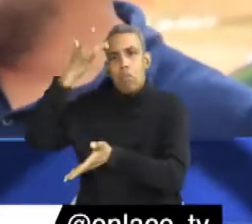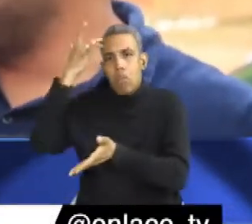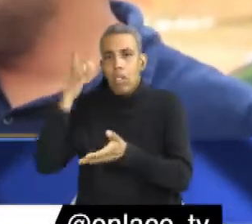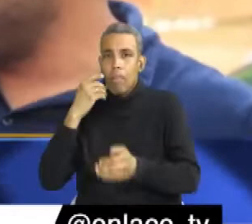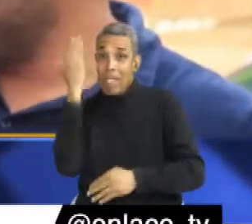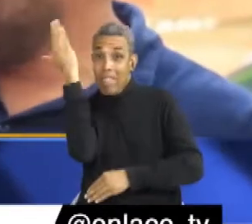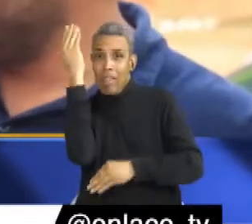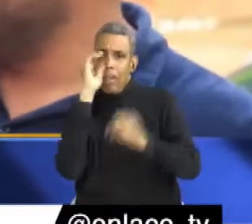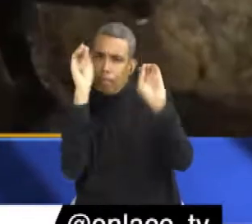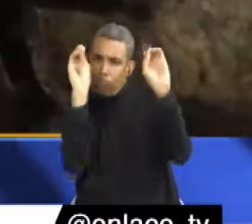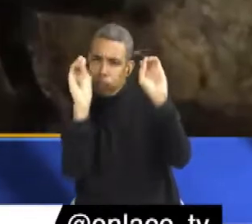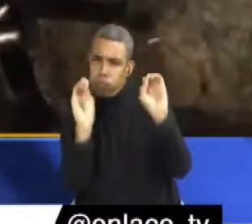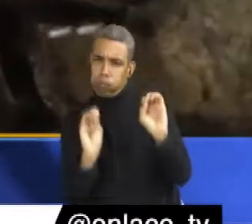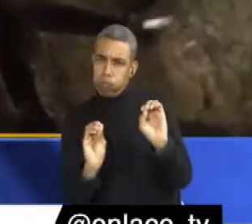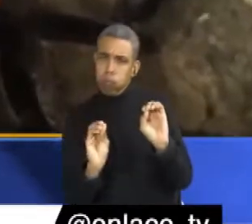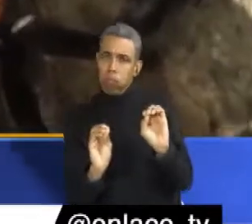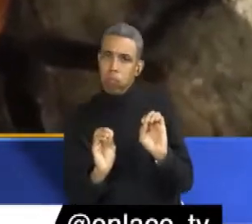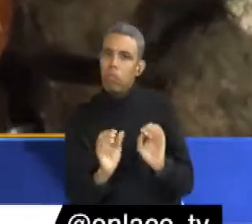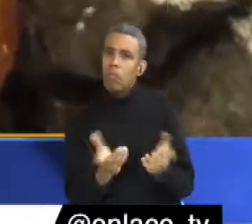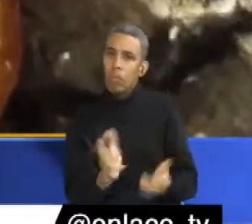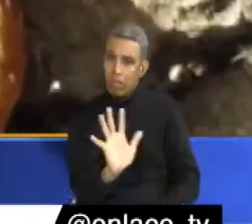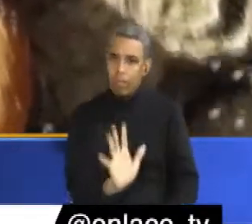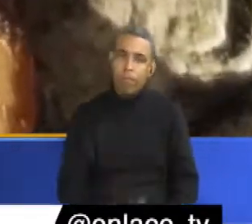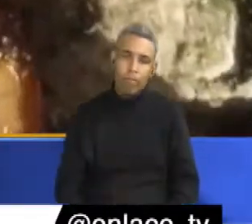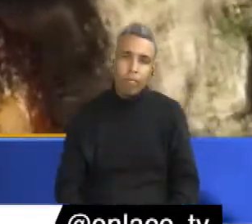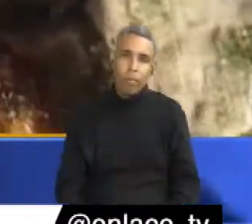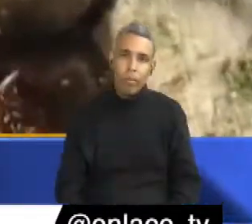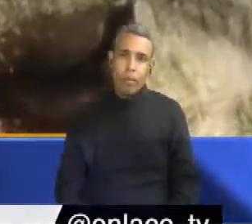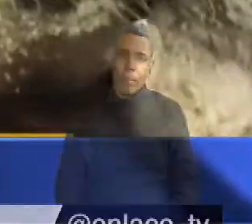película Libro de la Selva. Ya regresamos.